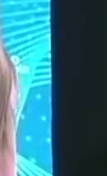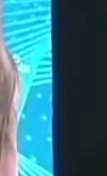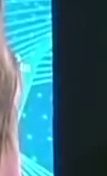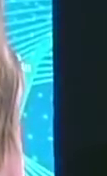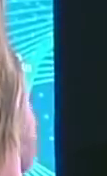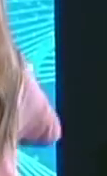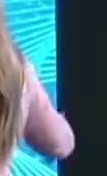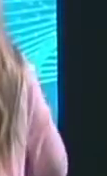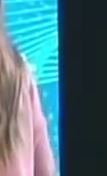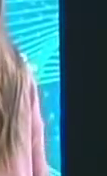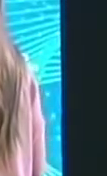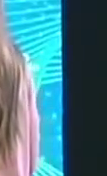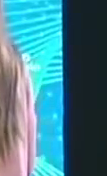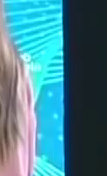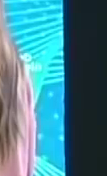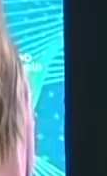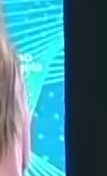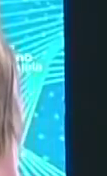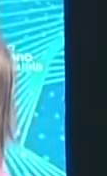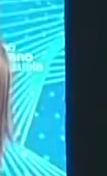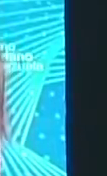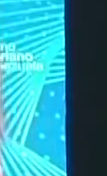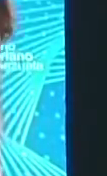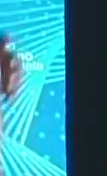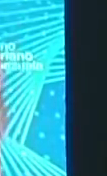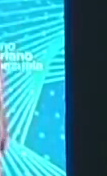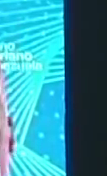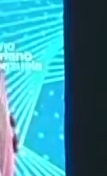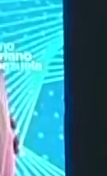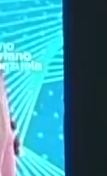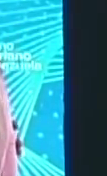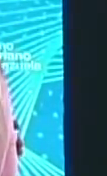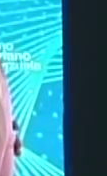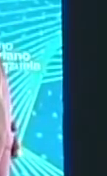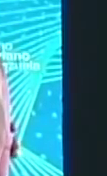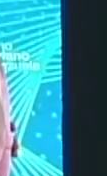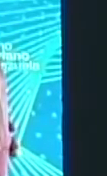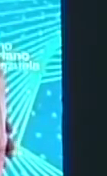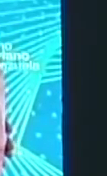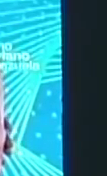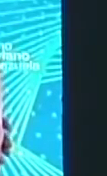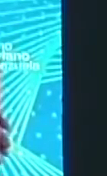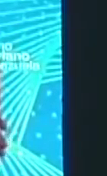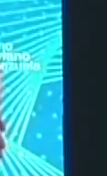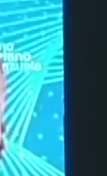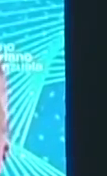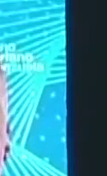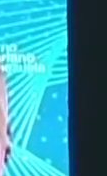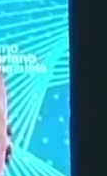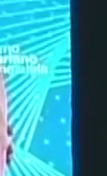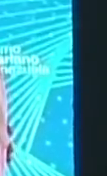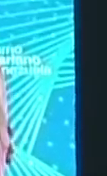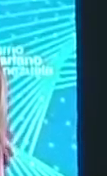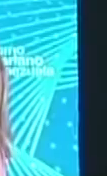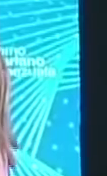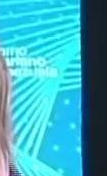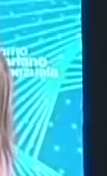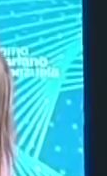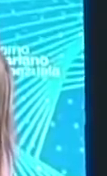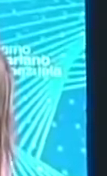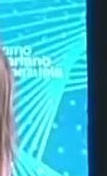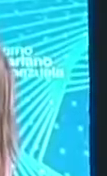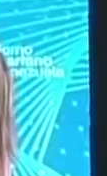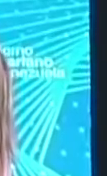de este encuentro de Federación Mundial de Juventudes Democráticas, donde parte de los integrantes, sobre todo de Estados